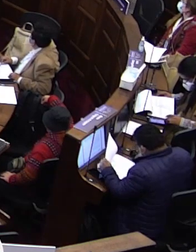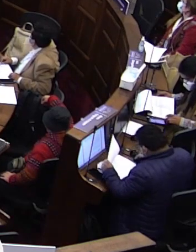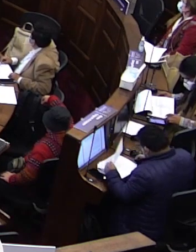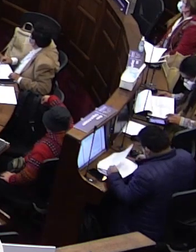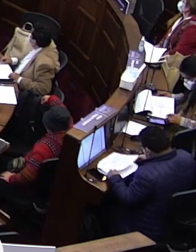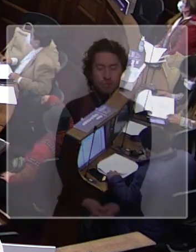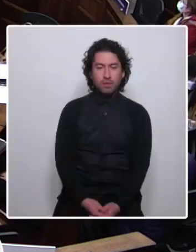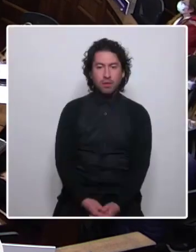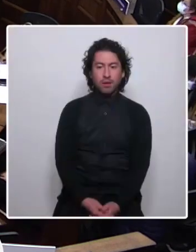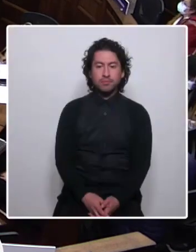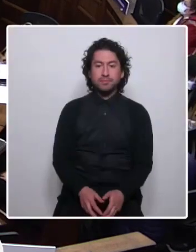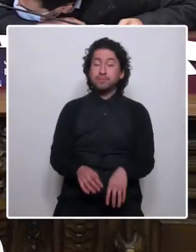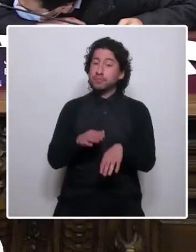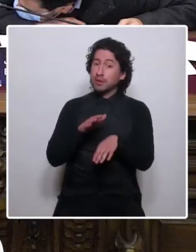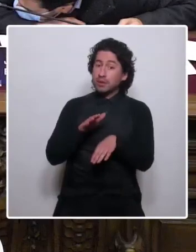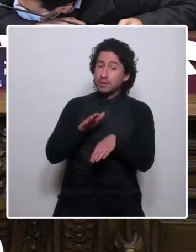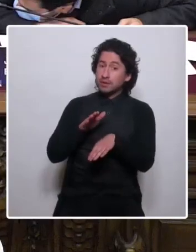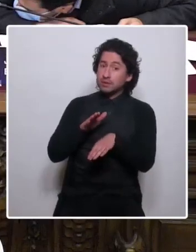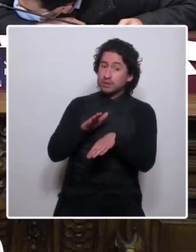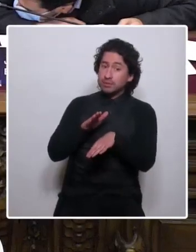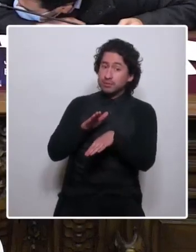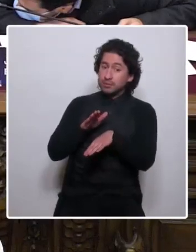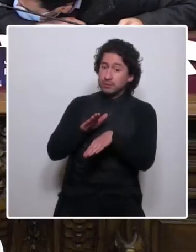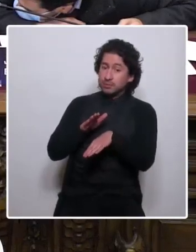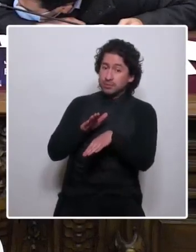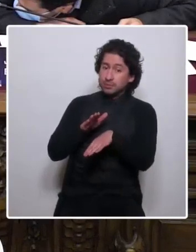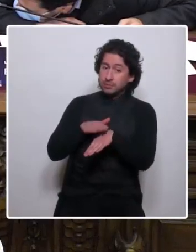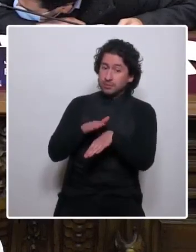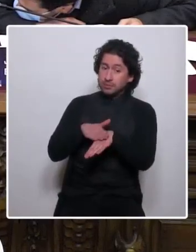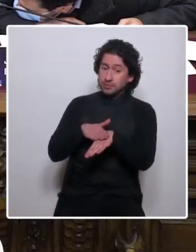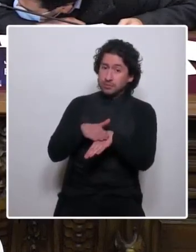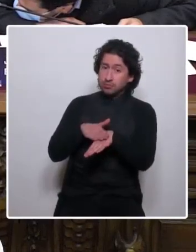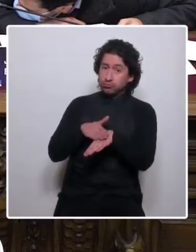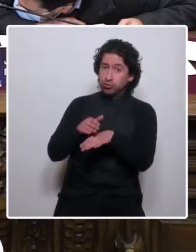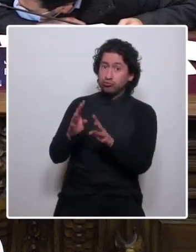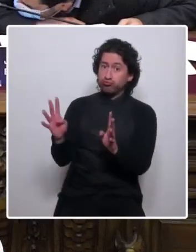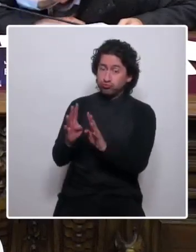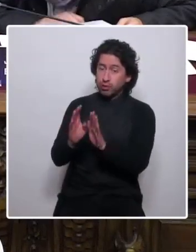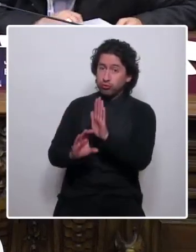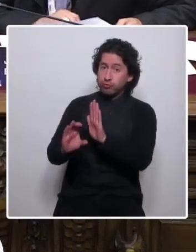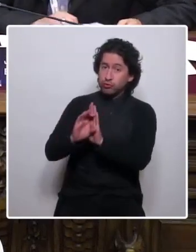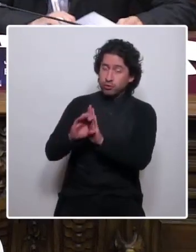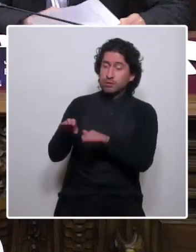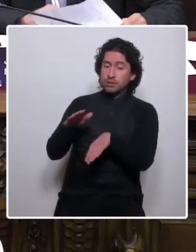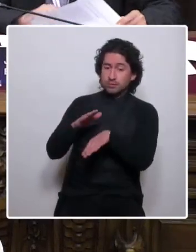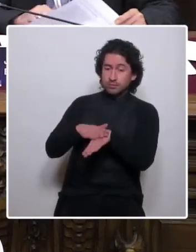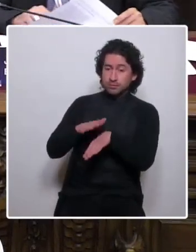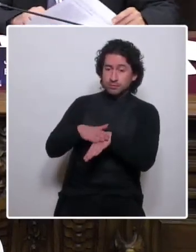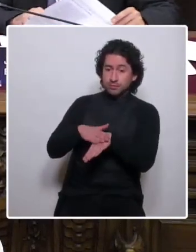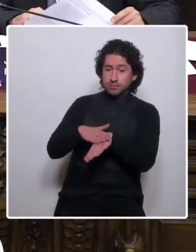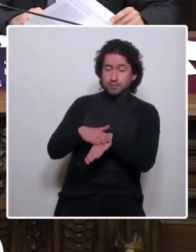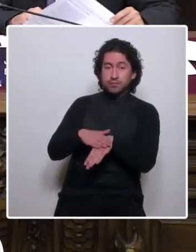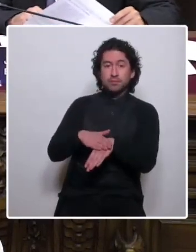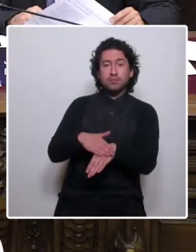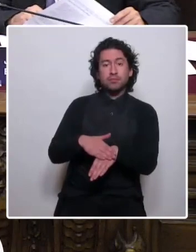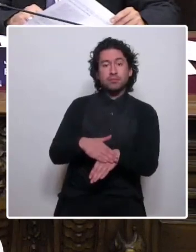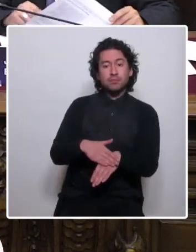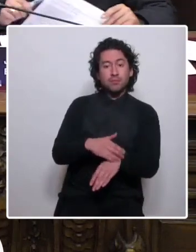Si me permiten, con la venia de la convención. Tiene la palabra.